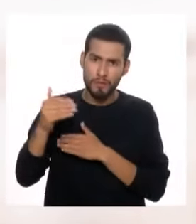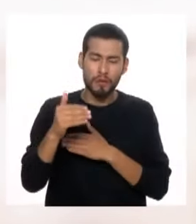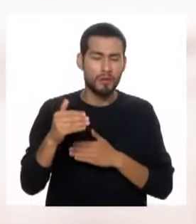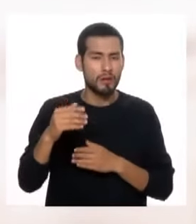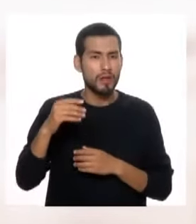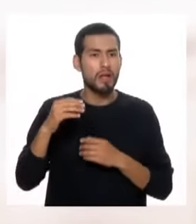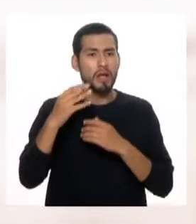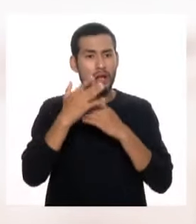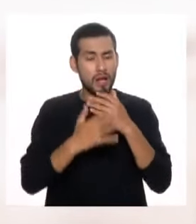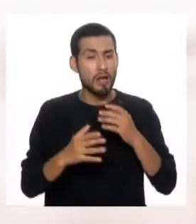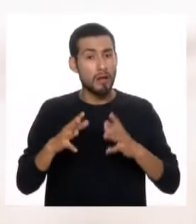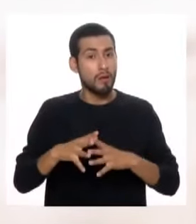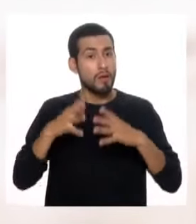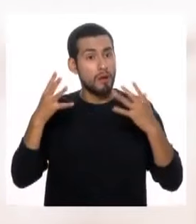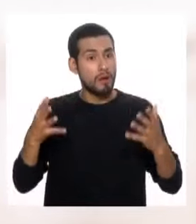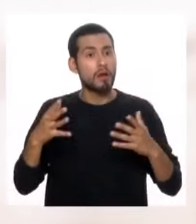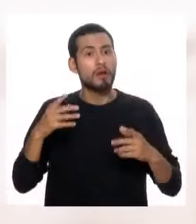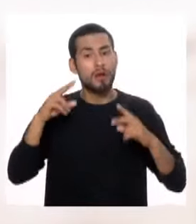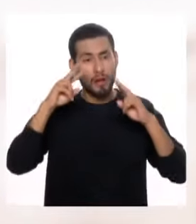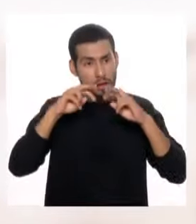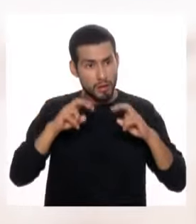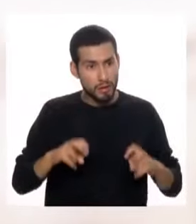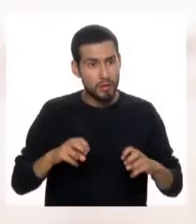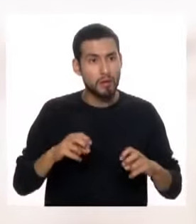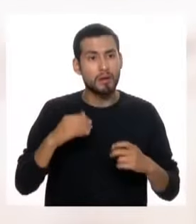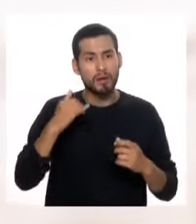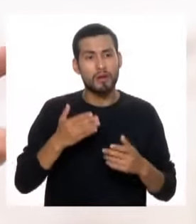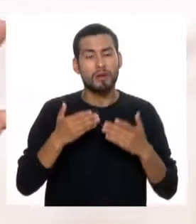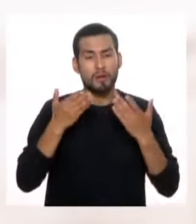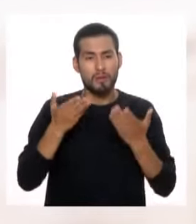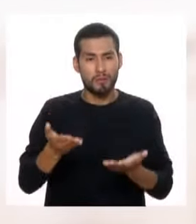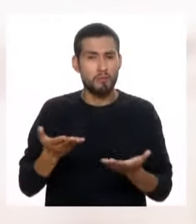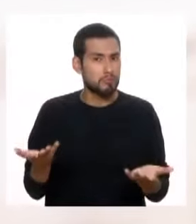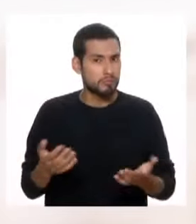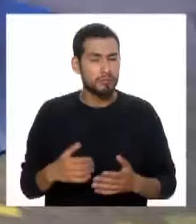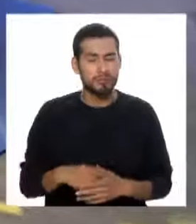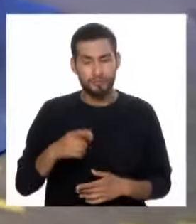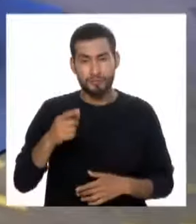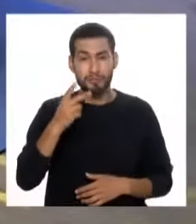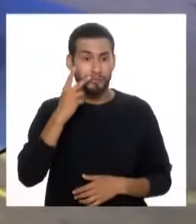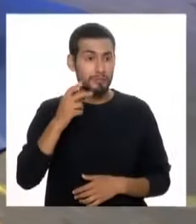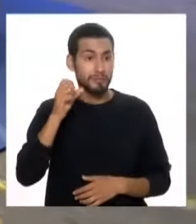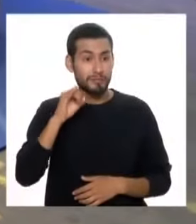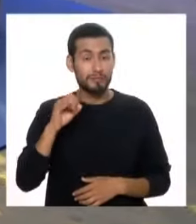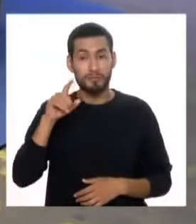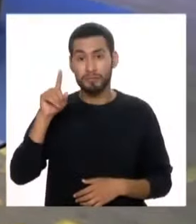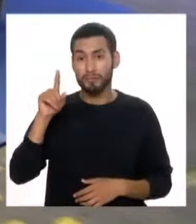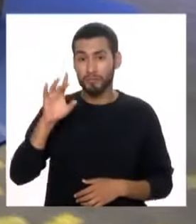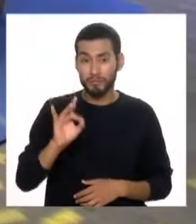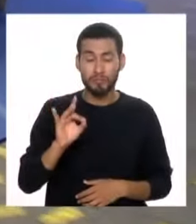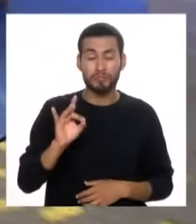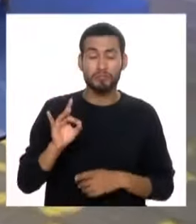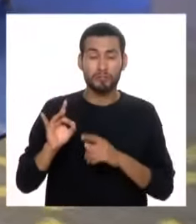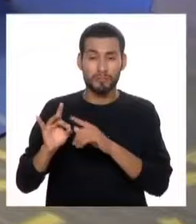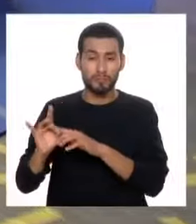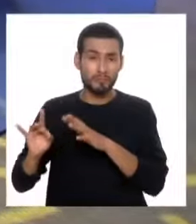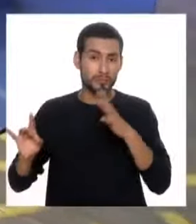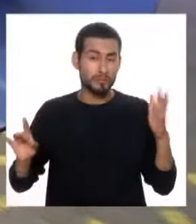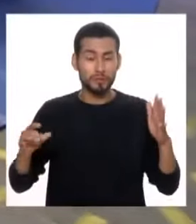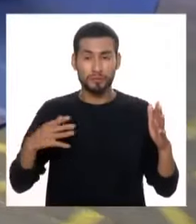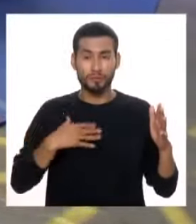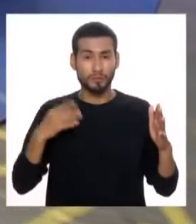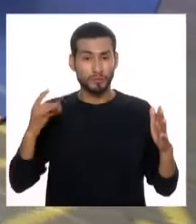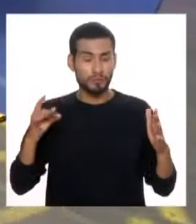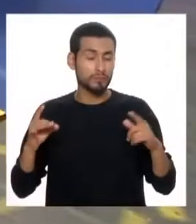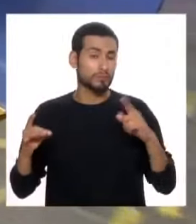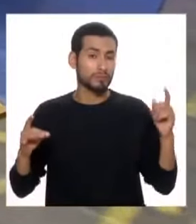decimos, sangre abundante, analizada y en previsión. Y miren ustedes, si entre 18 y 60 años, somos en